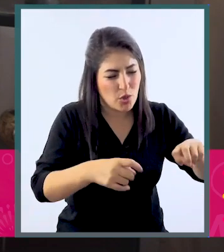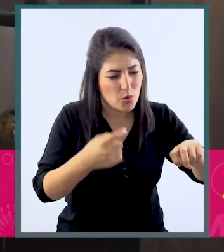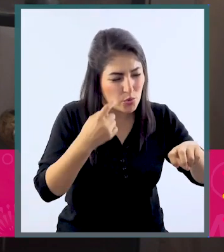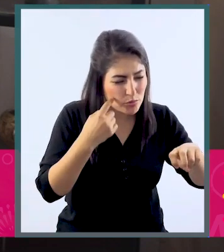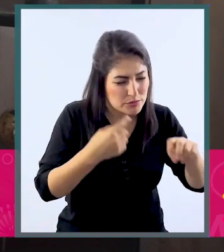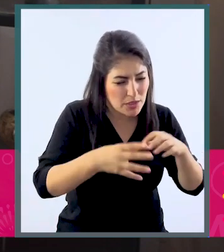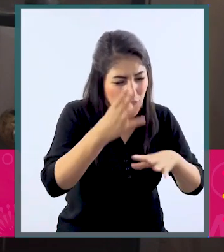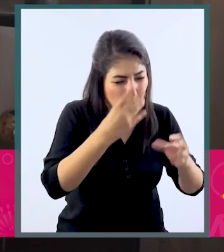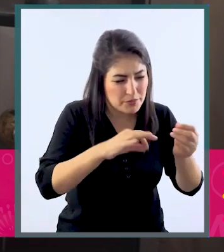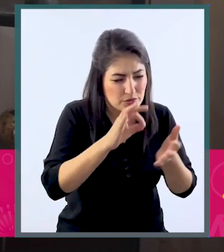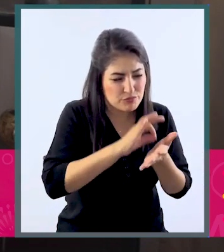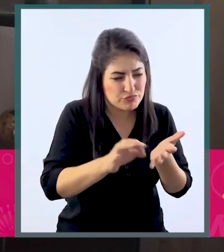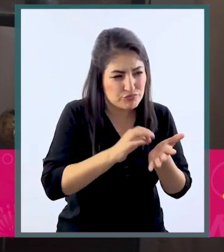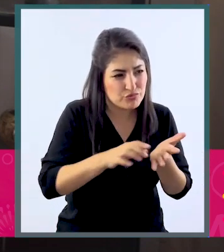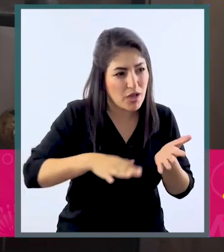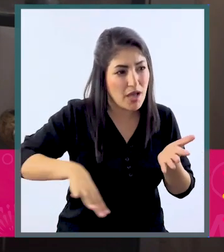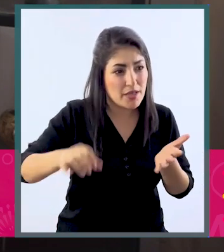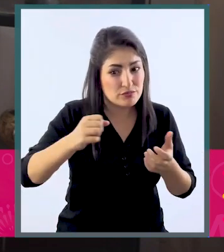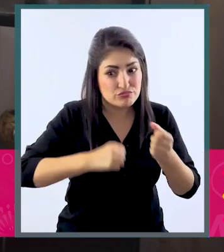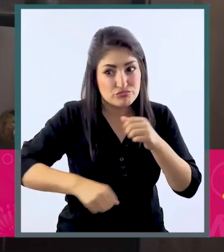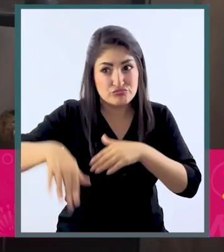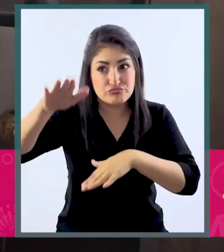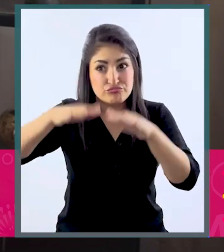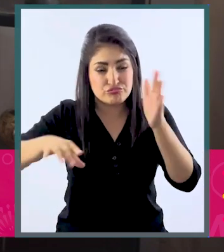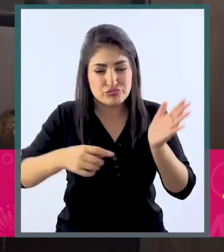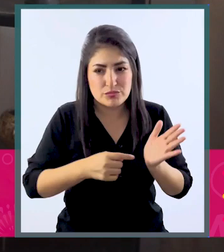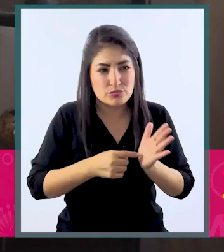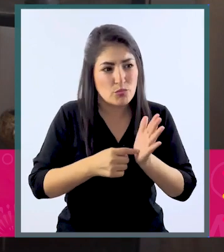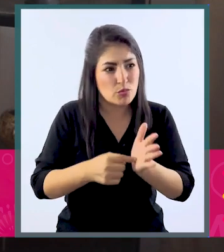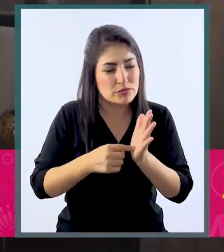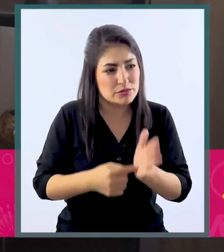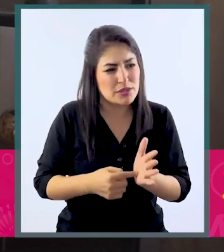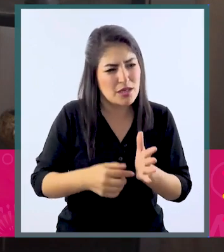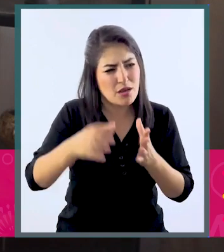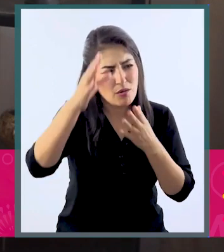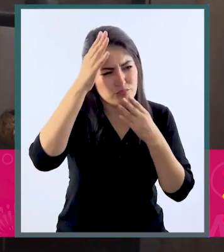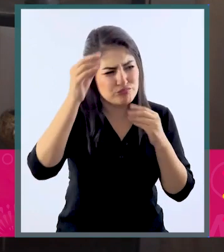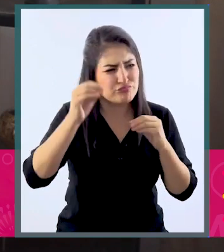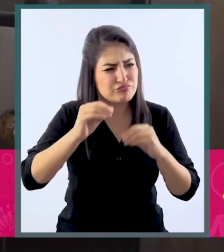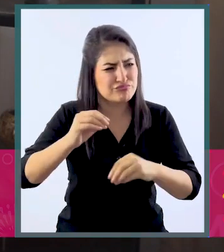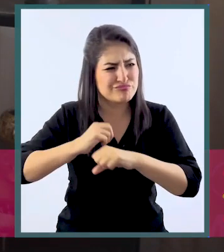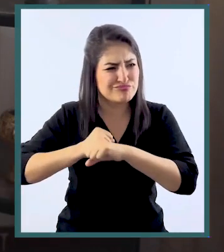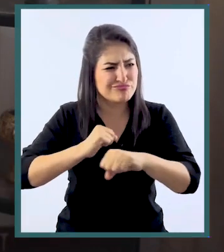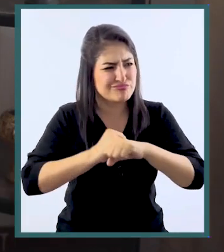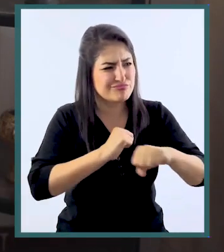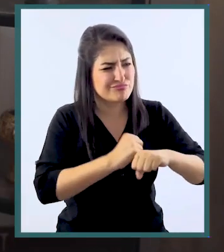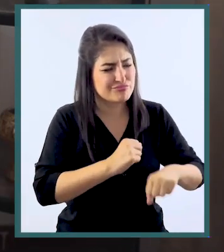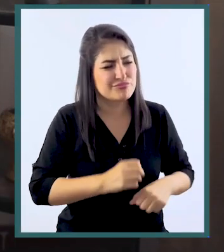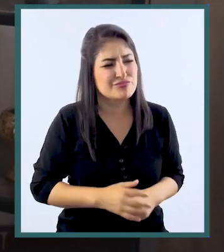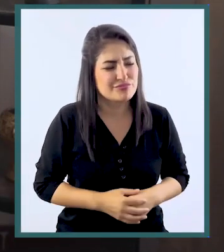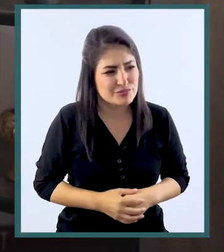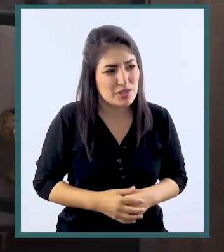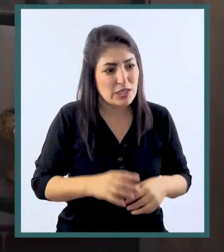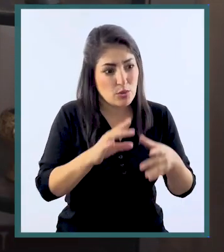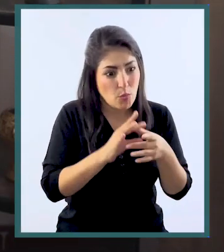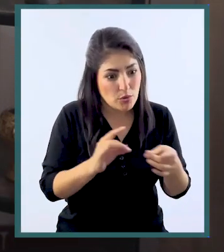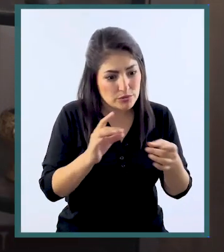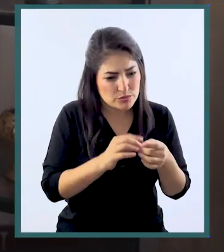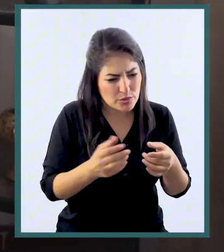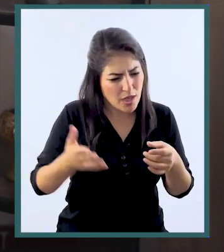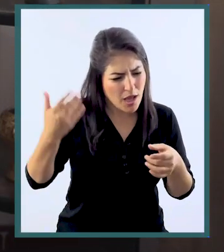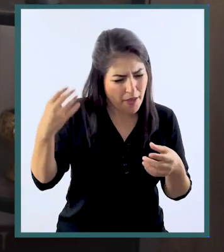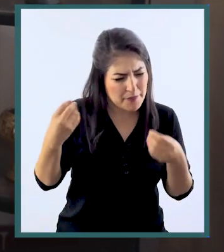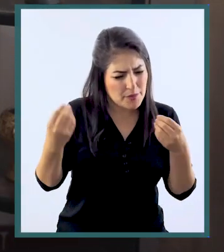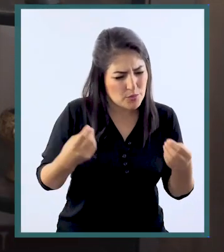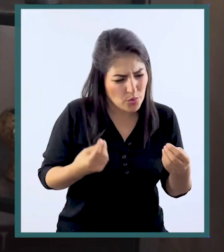conocer y presentar a las nuevas generaciones recrear nuestra historia, de Parados del Destino,